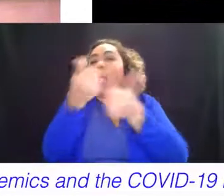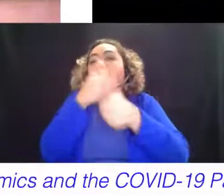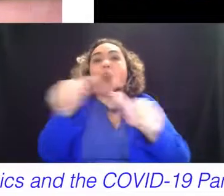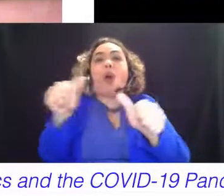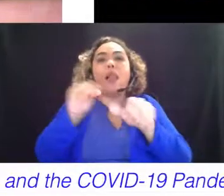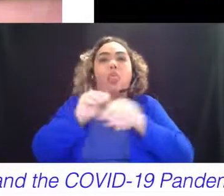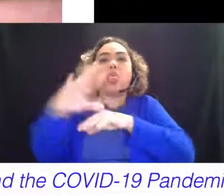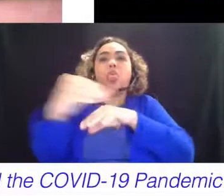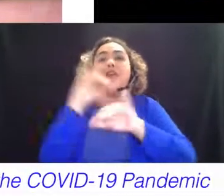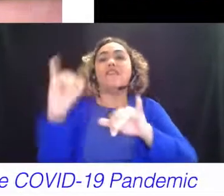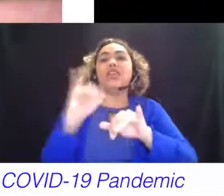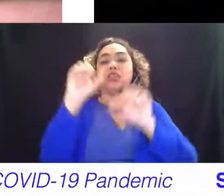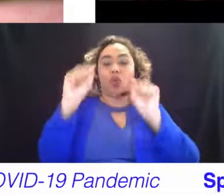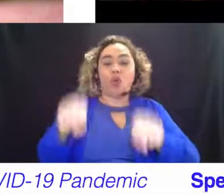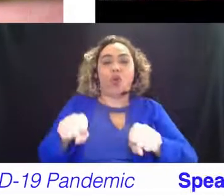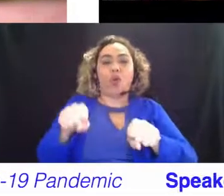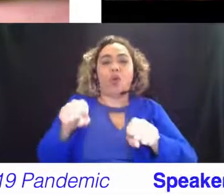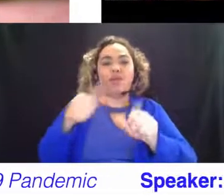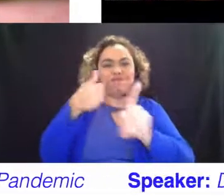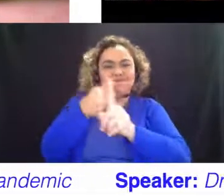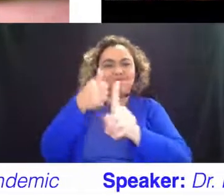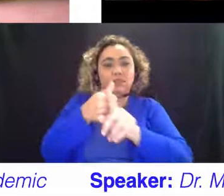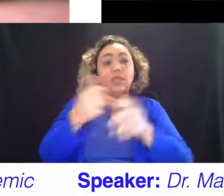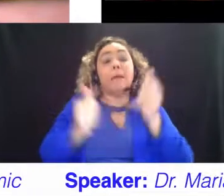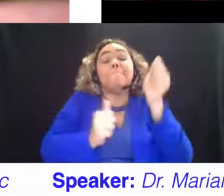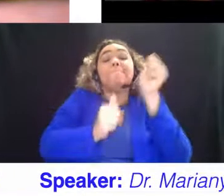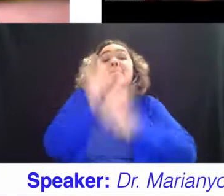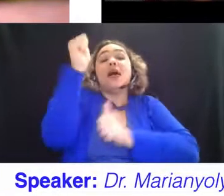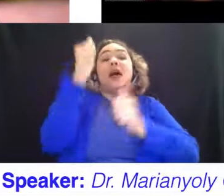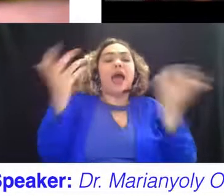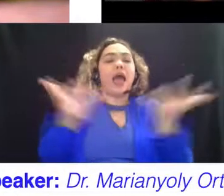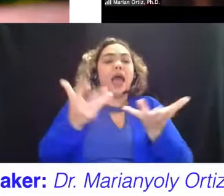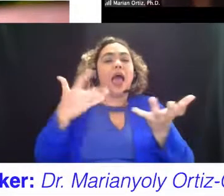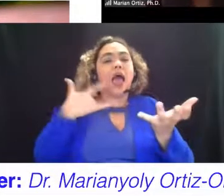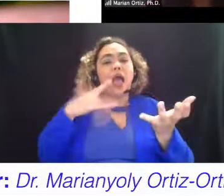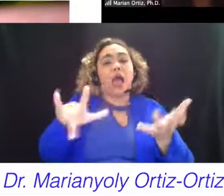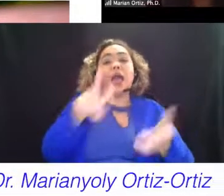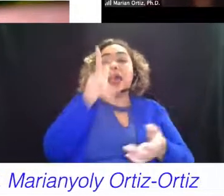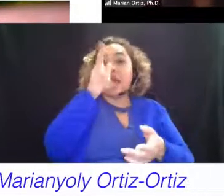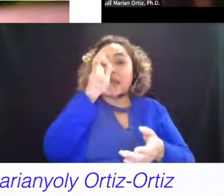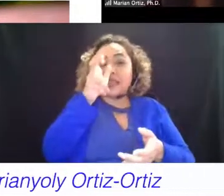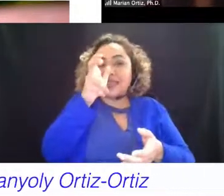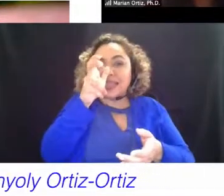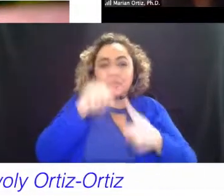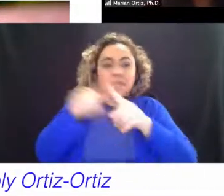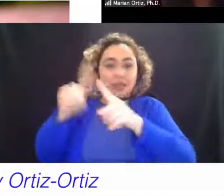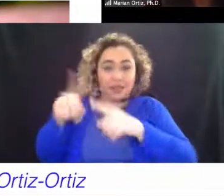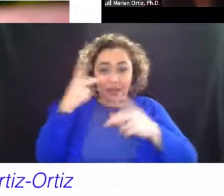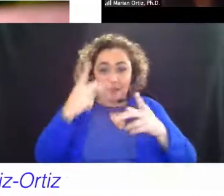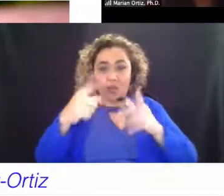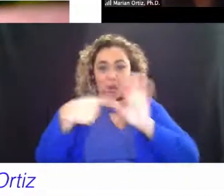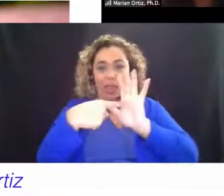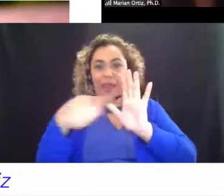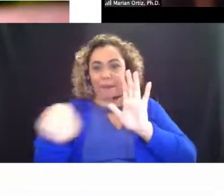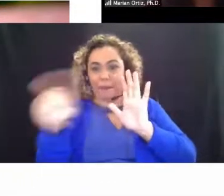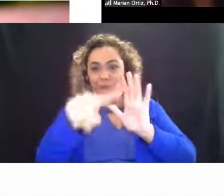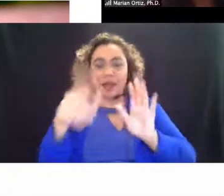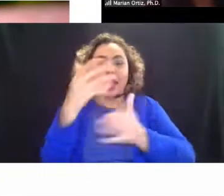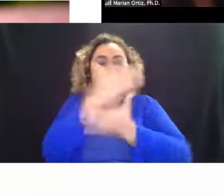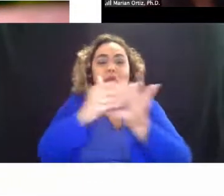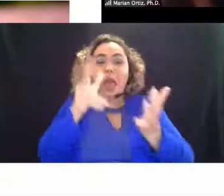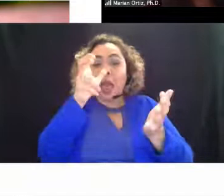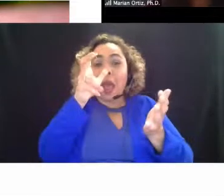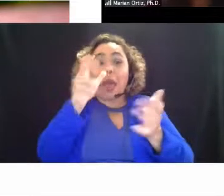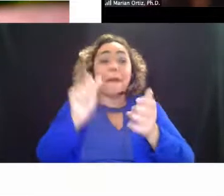infeccioso, un patógeno. La mayoría son insectos, aquí pueden ver algunos ejemplos de esos insectos, pero